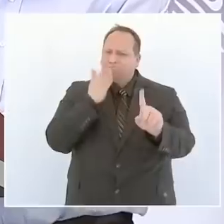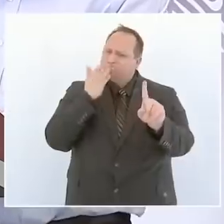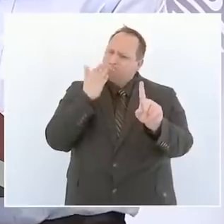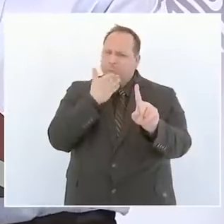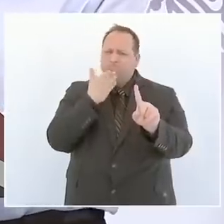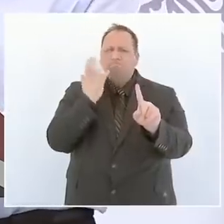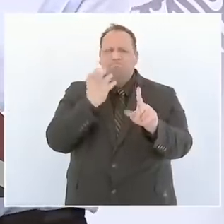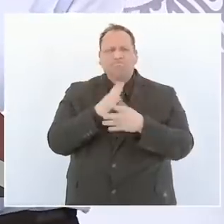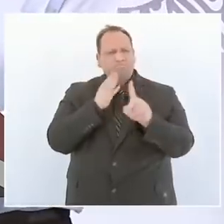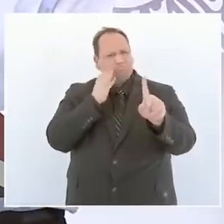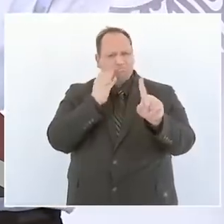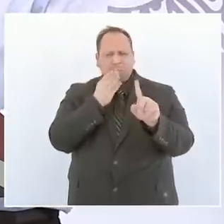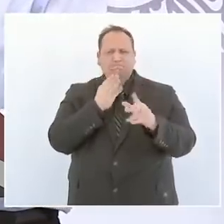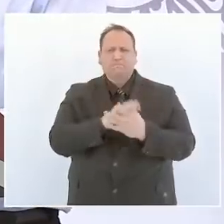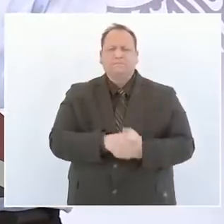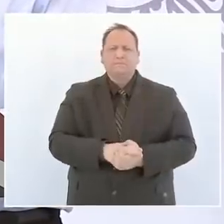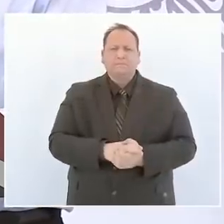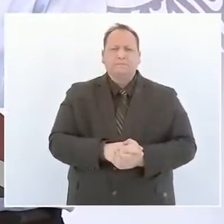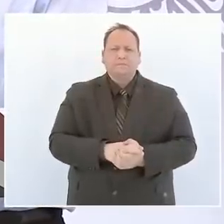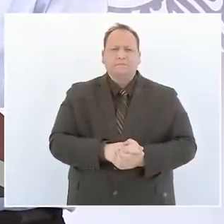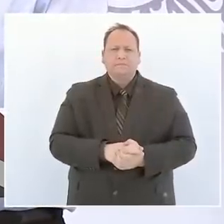objetivo, la meta.